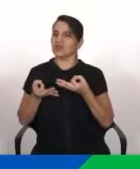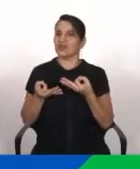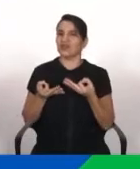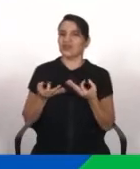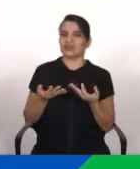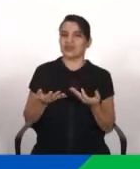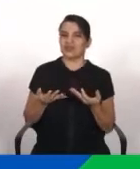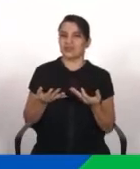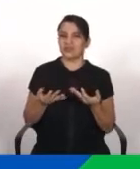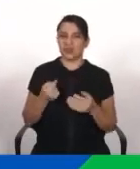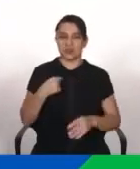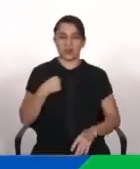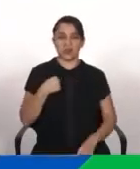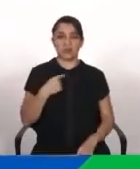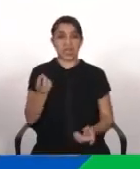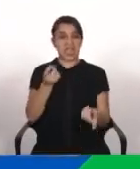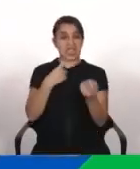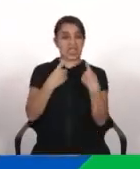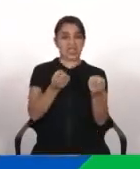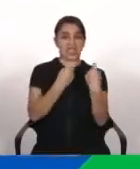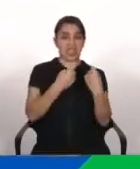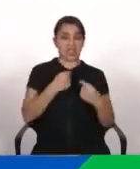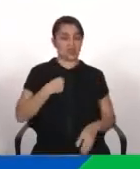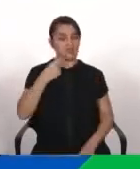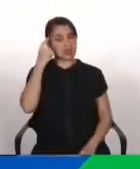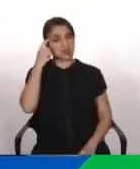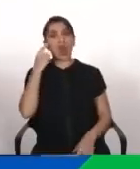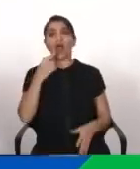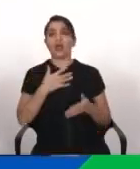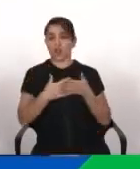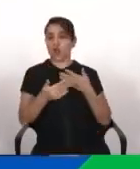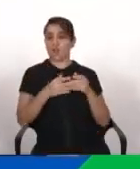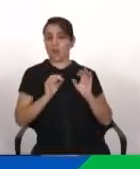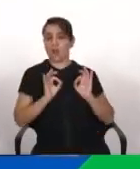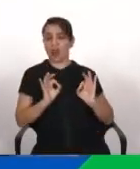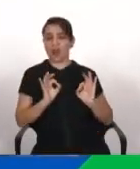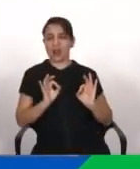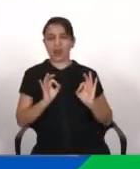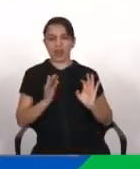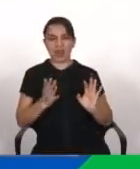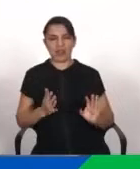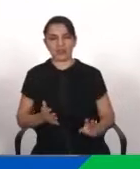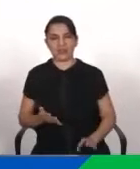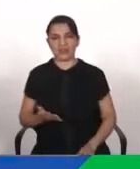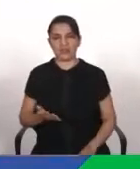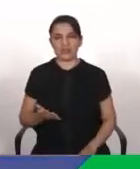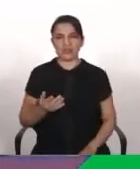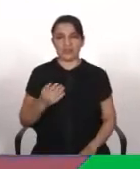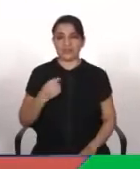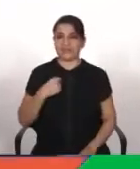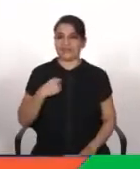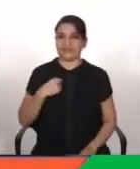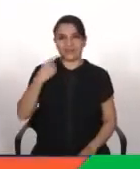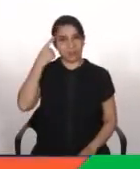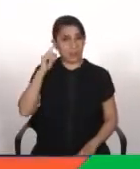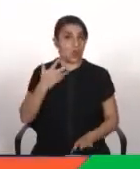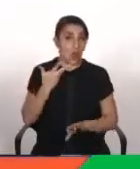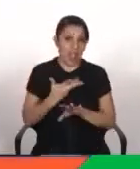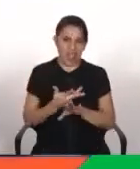que los naturalicé. Creo que hay algo que es súper grave o